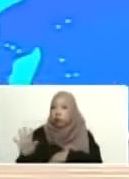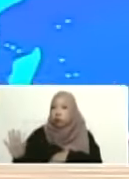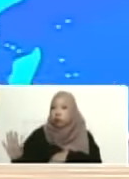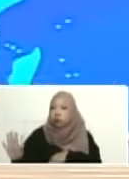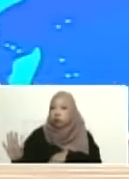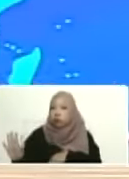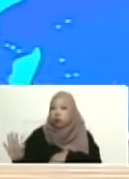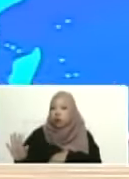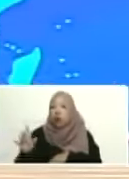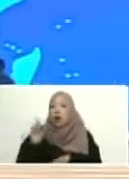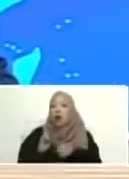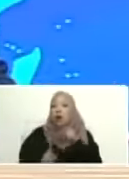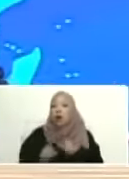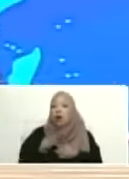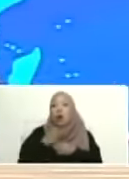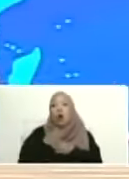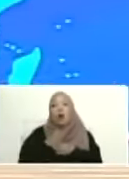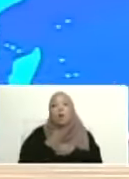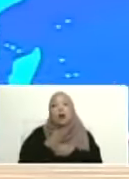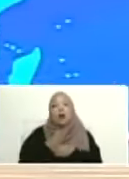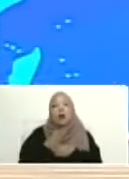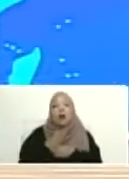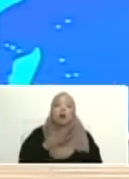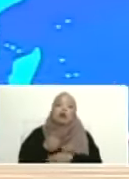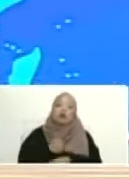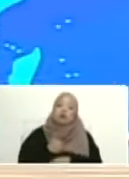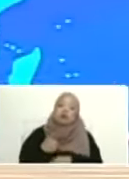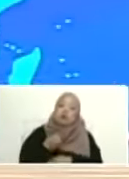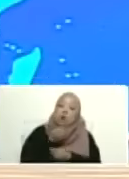Son pequeños detalles que quiero compartir con ustedes,